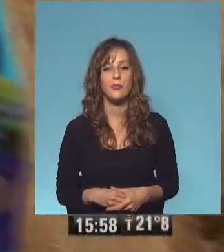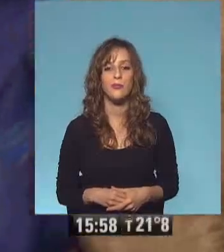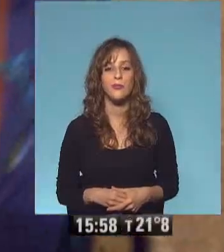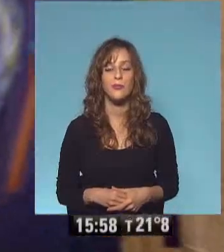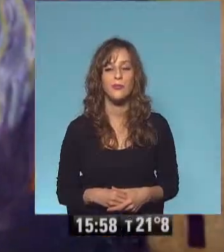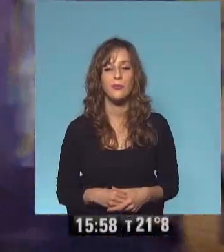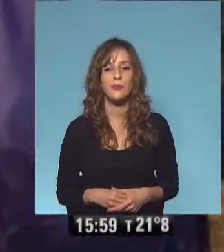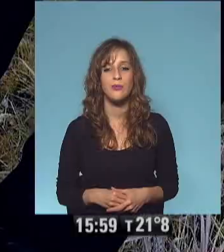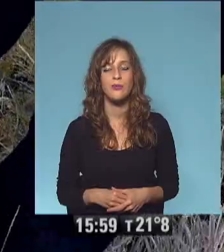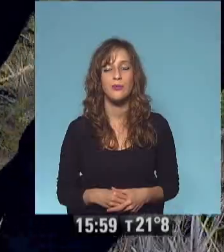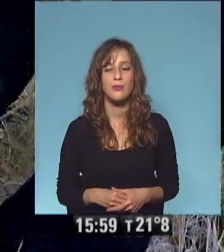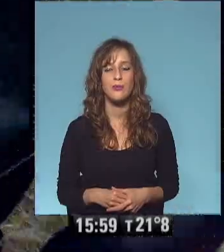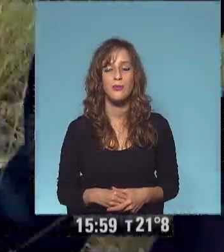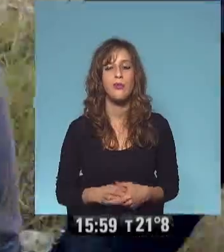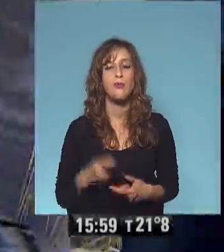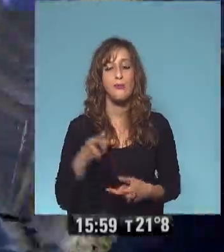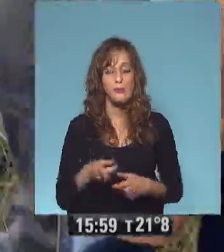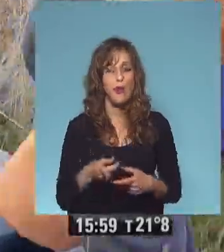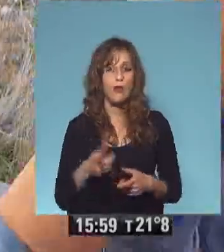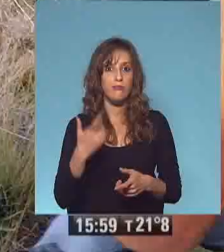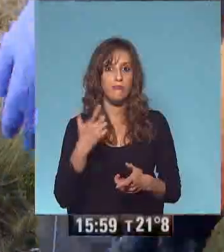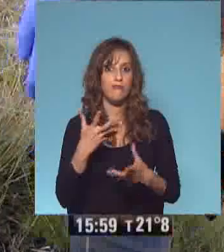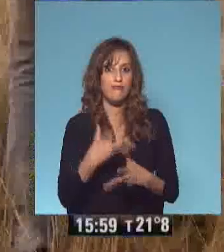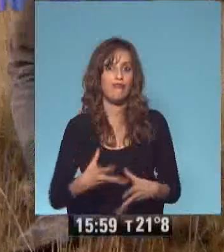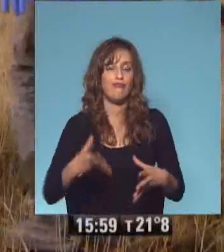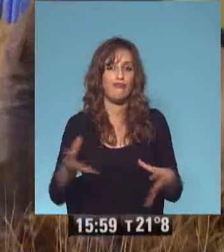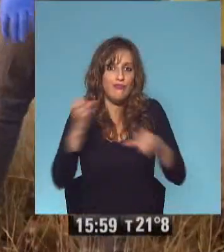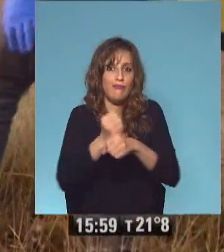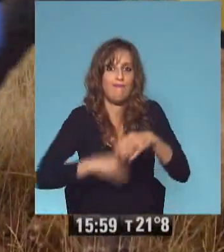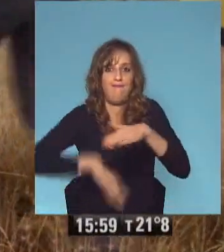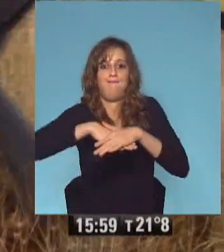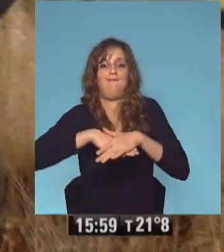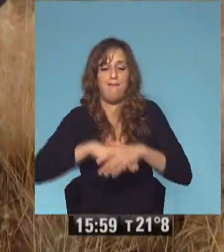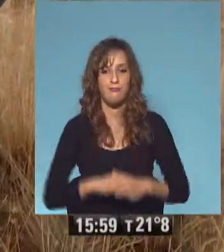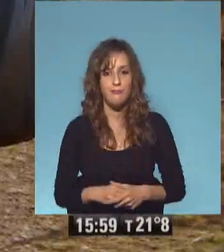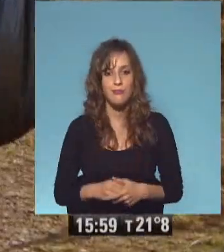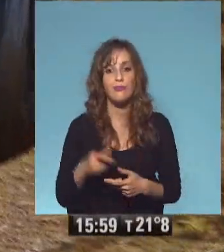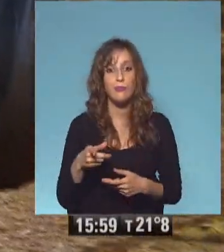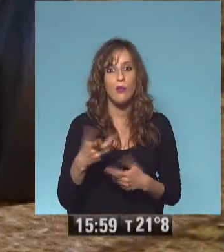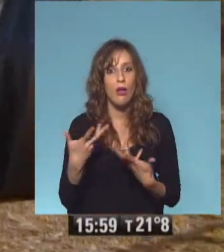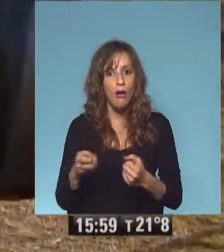¿Cuántos juntaron esta bolsa llena? ¿Y vos qué encontraste? Camión Un camión